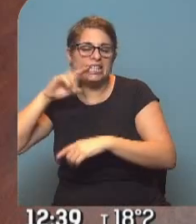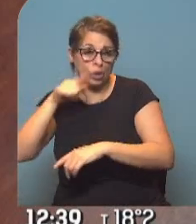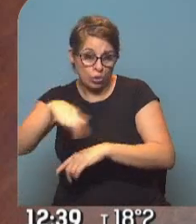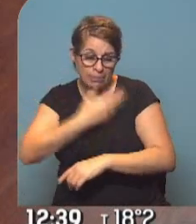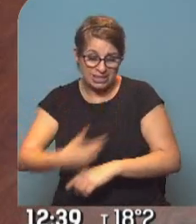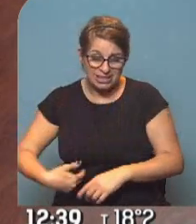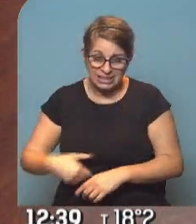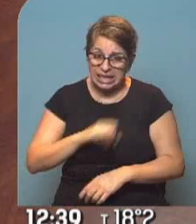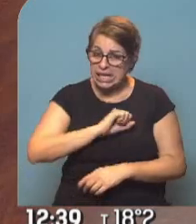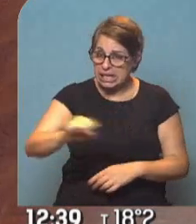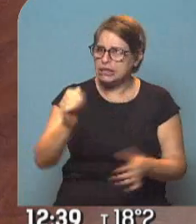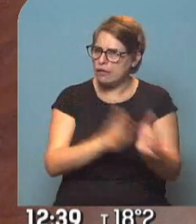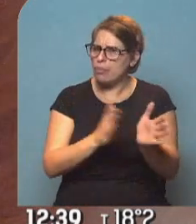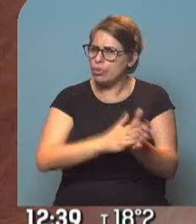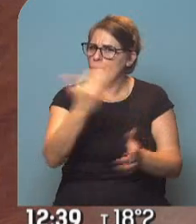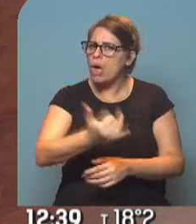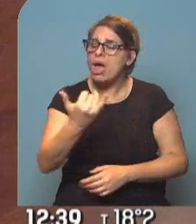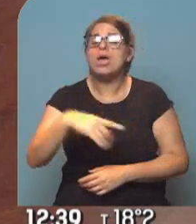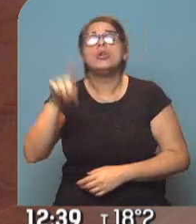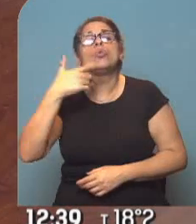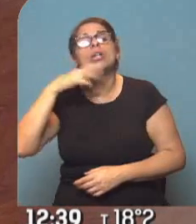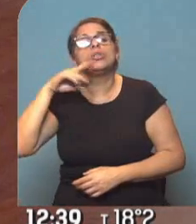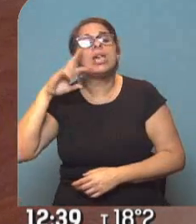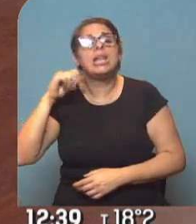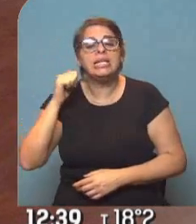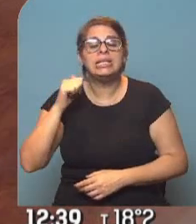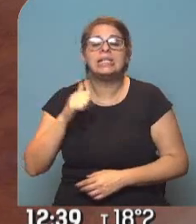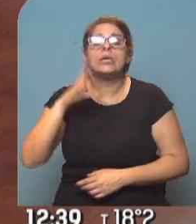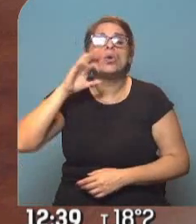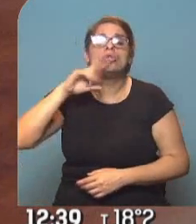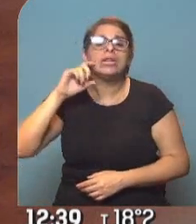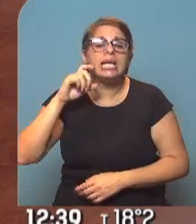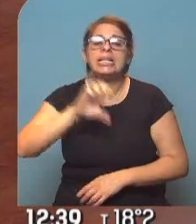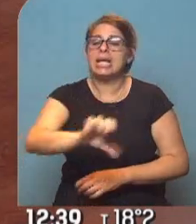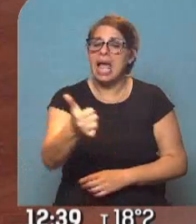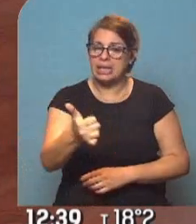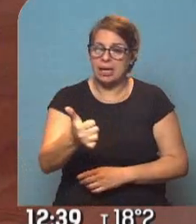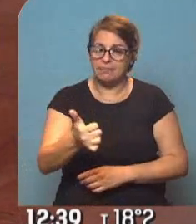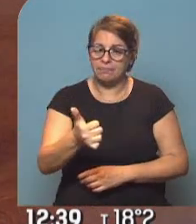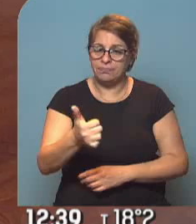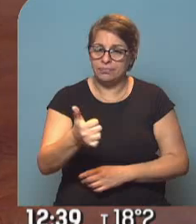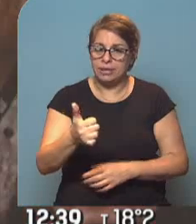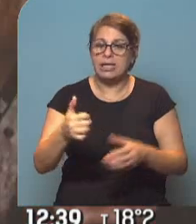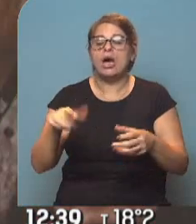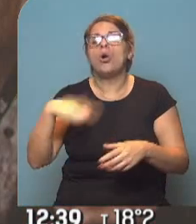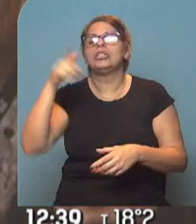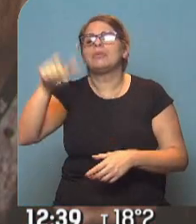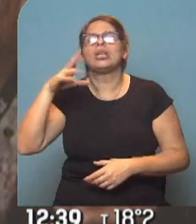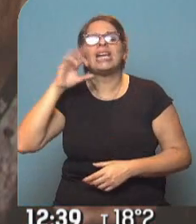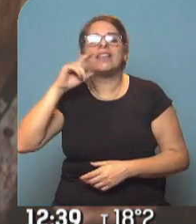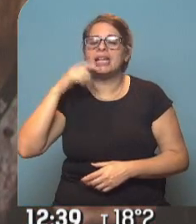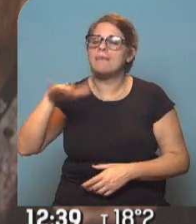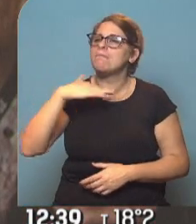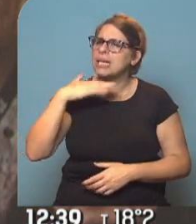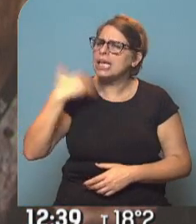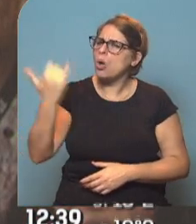fraude bastante probado cuando Salinas de Gortari le ganó a Cuauhtémoc Cárdenas. O sea, México viene